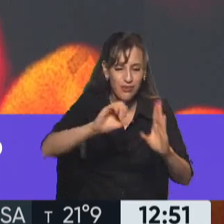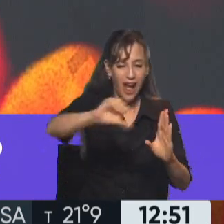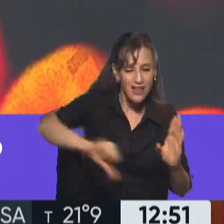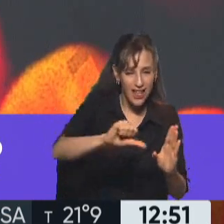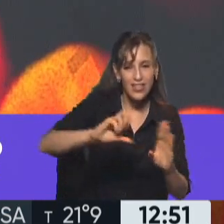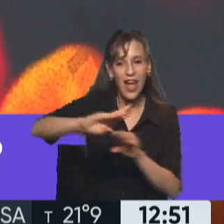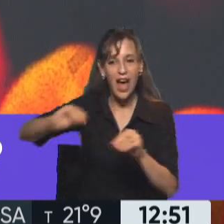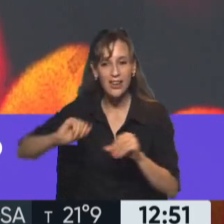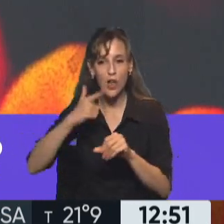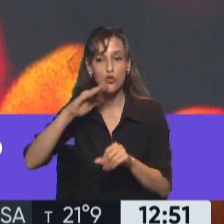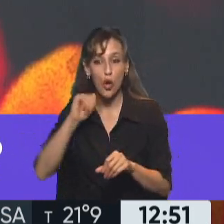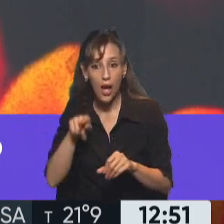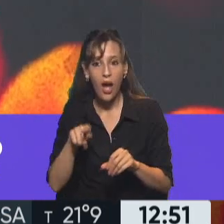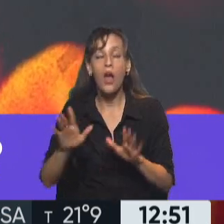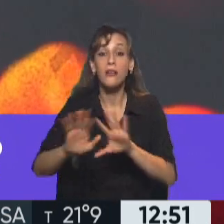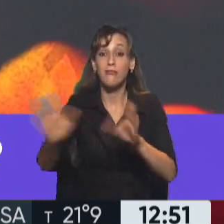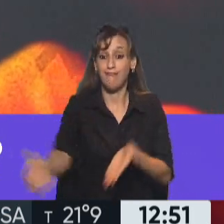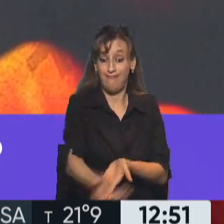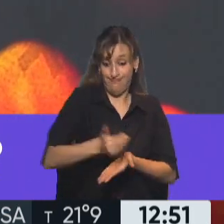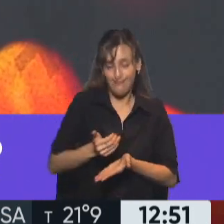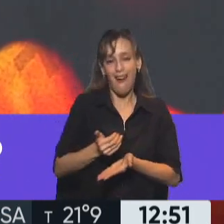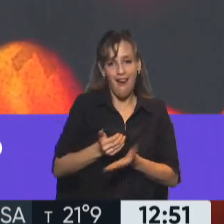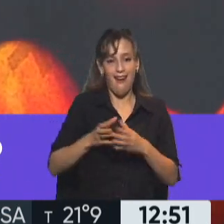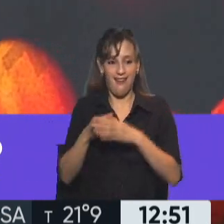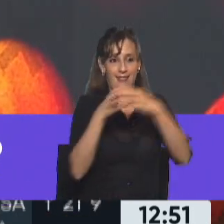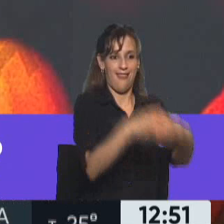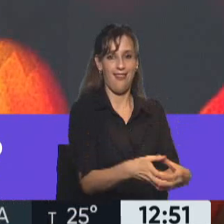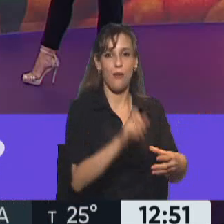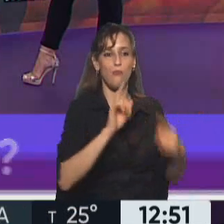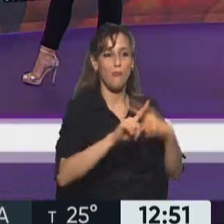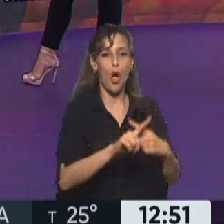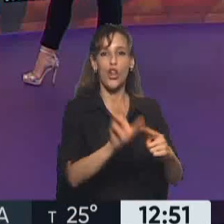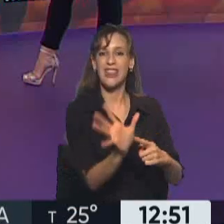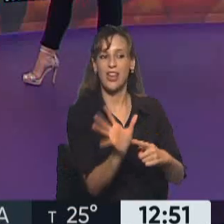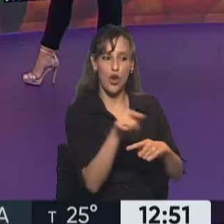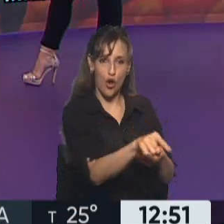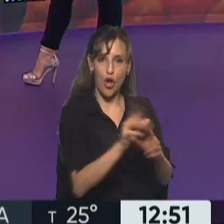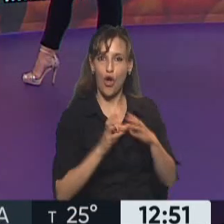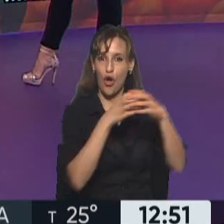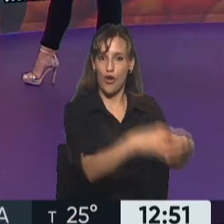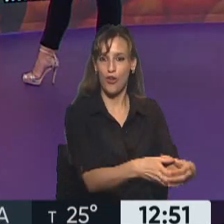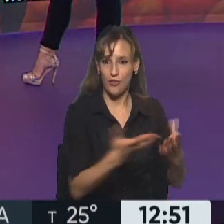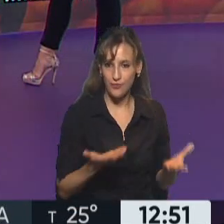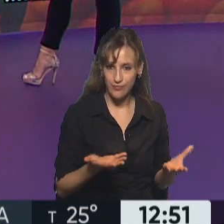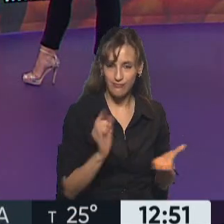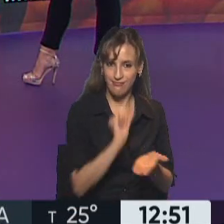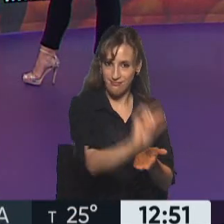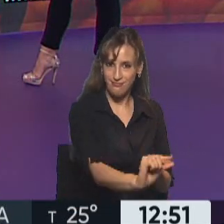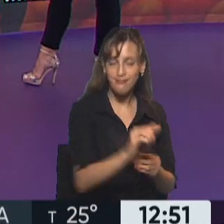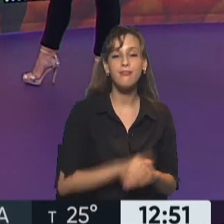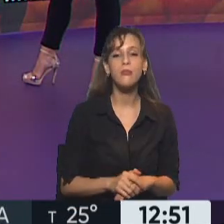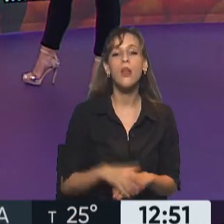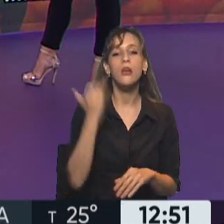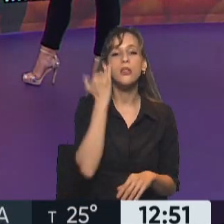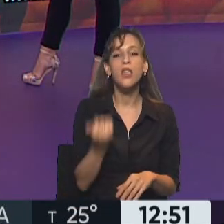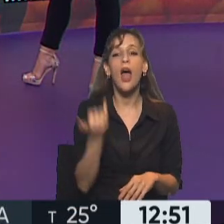para redireccionarlo hacia quienes hacen la molienda de trigo. Vamos a avanzar en una explicación adicional. Ya viene existiendo un